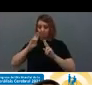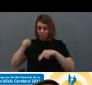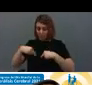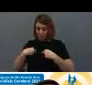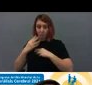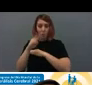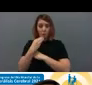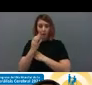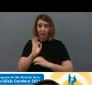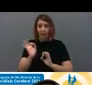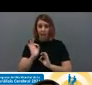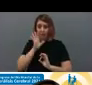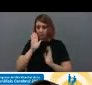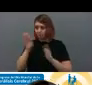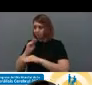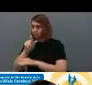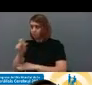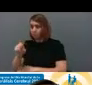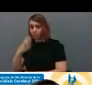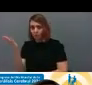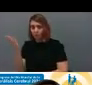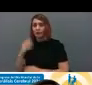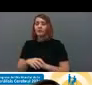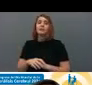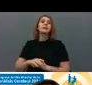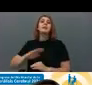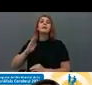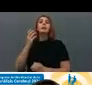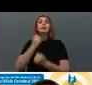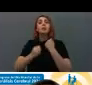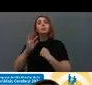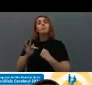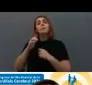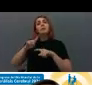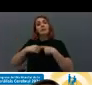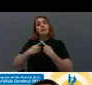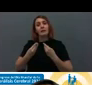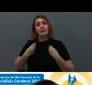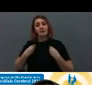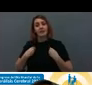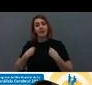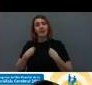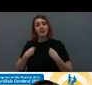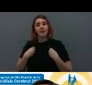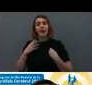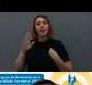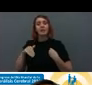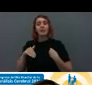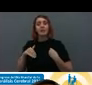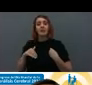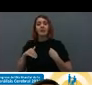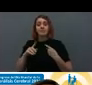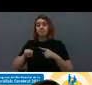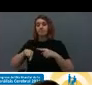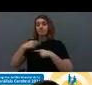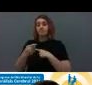autocuidado. En definitiva, este impacto económico, pero también impacto familiar y vital, deviene en un impacto diferencial de